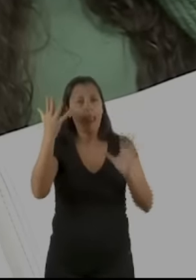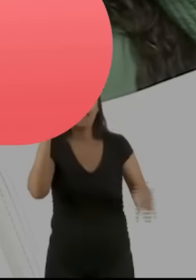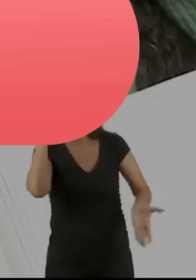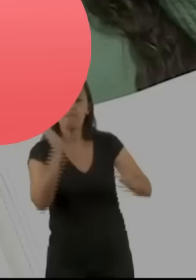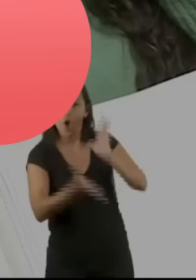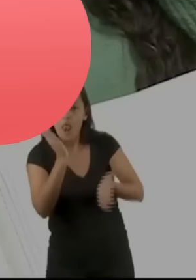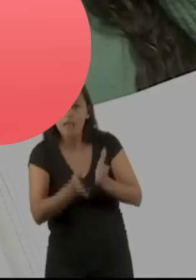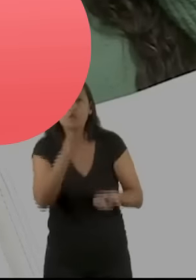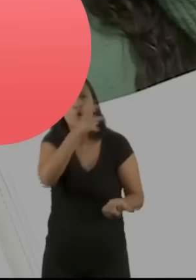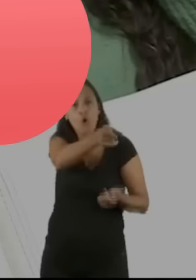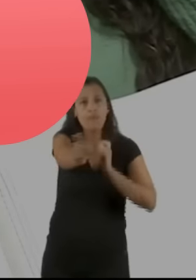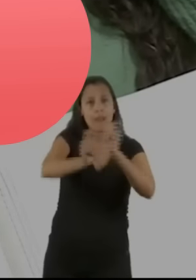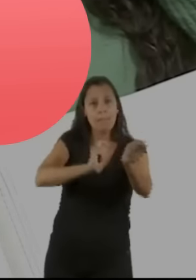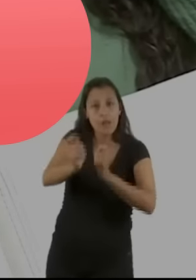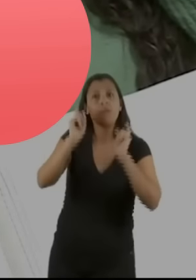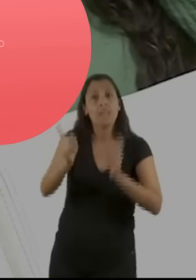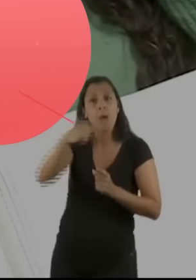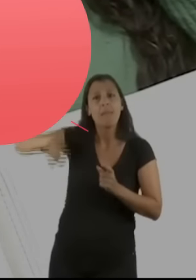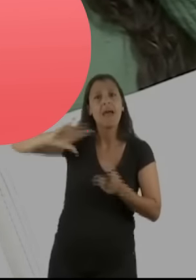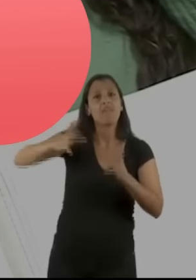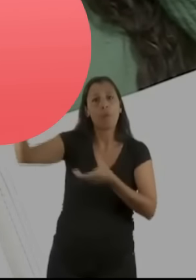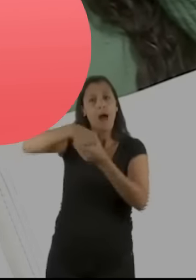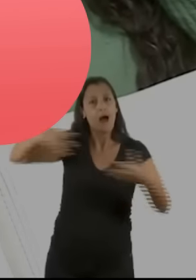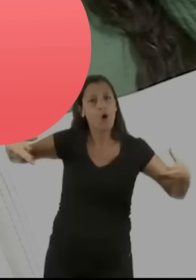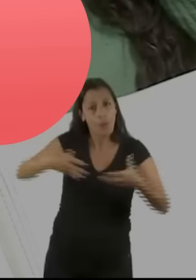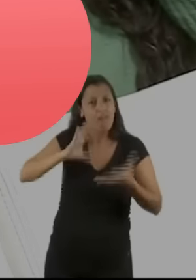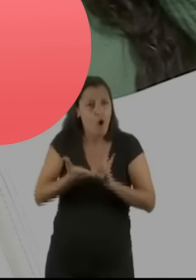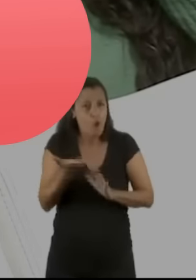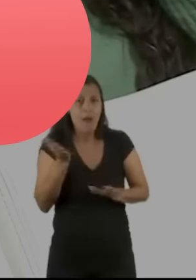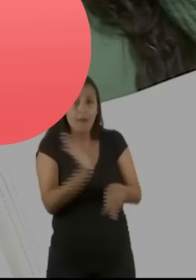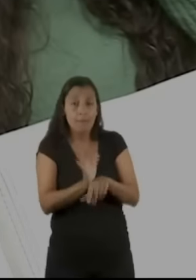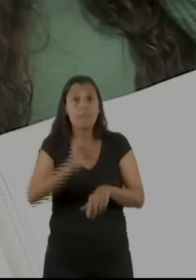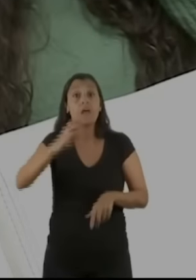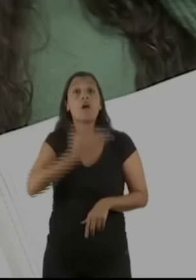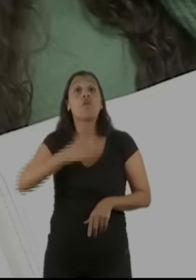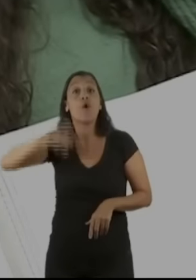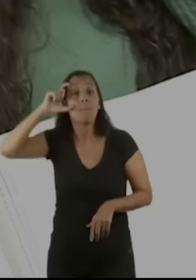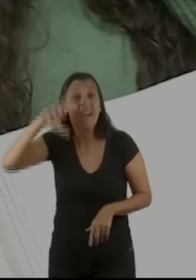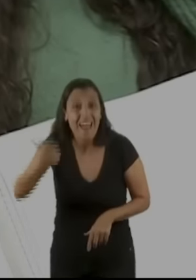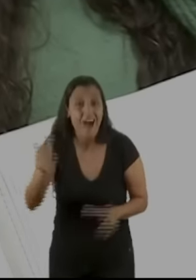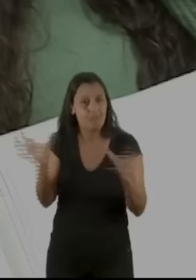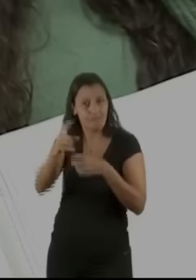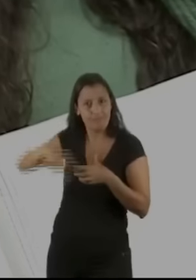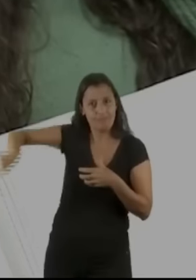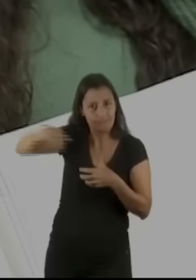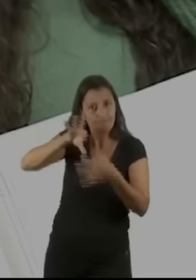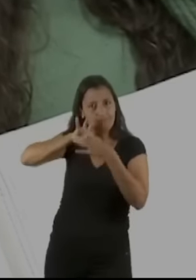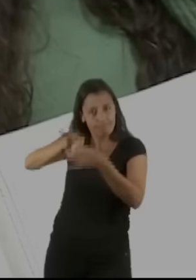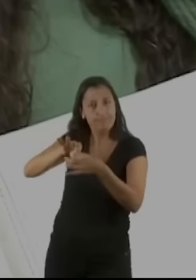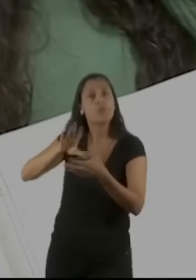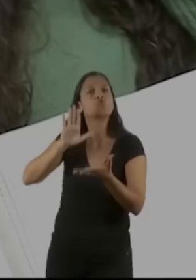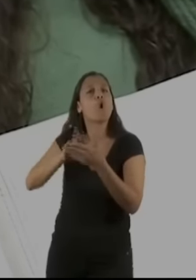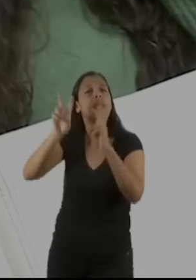partidarios y la frecuencia de esos ataques así como fopea organizaciones internacionales vinculadas a la